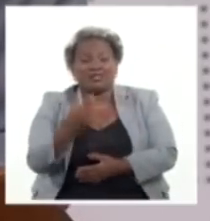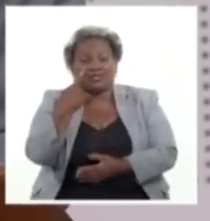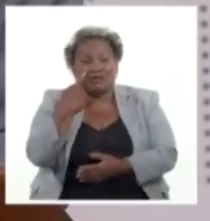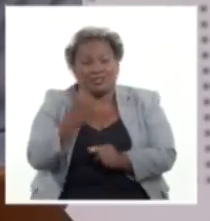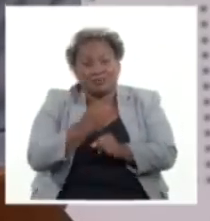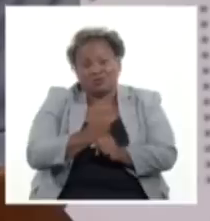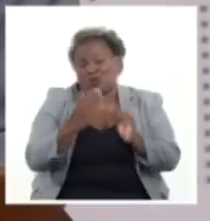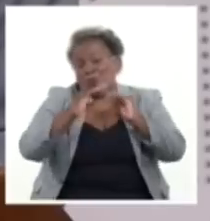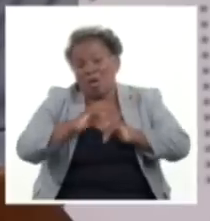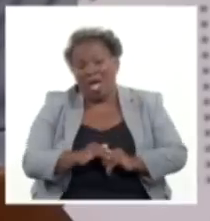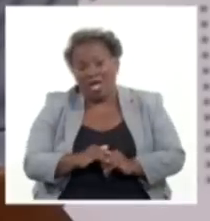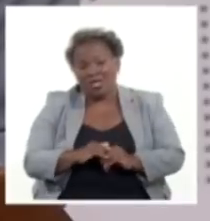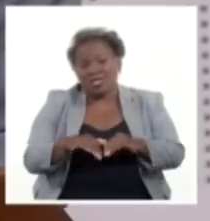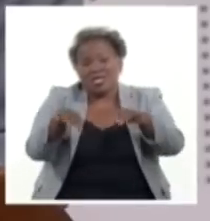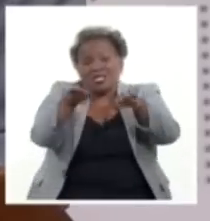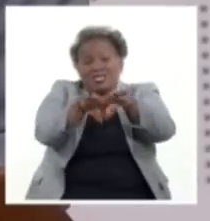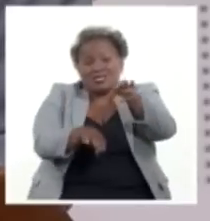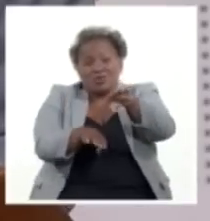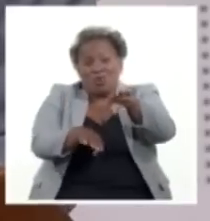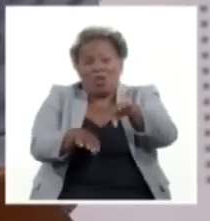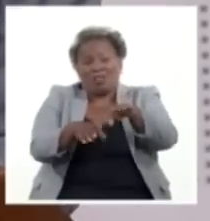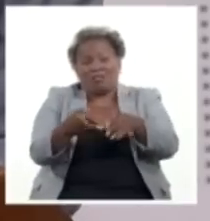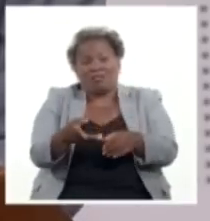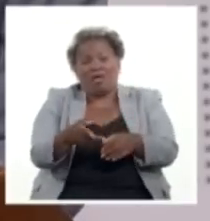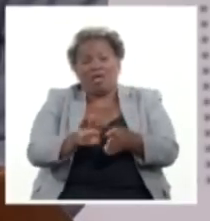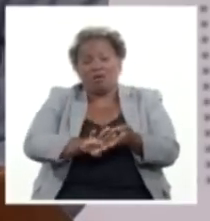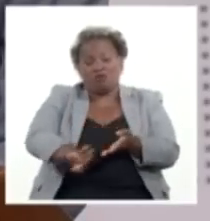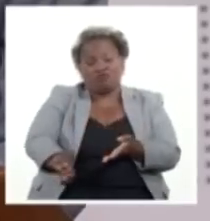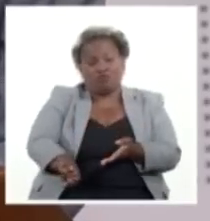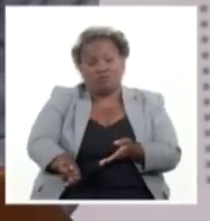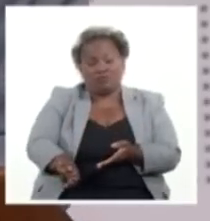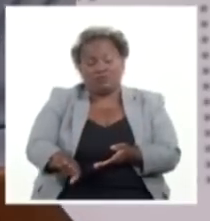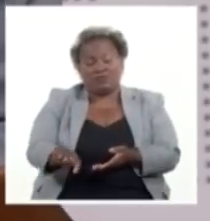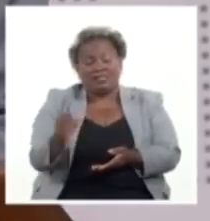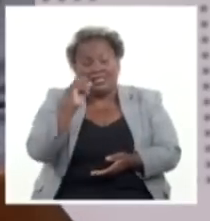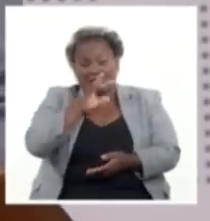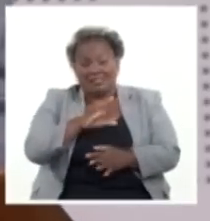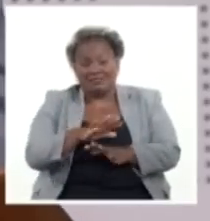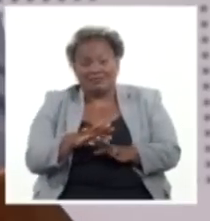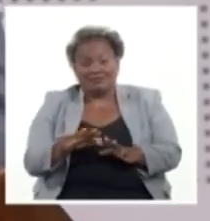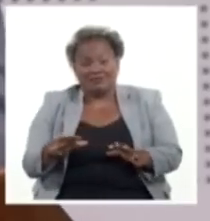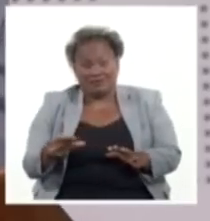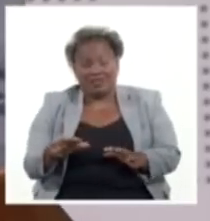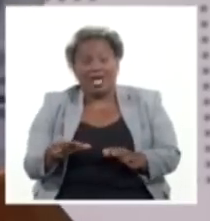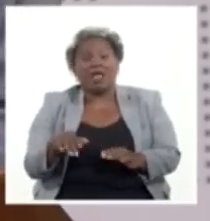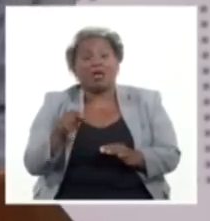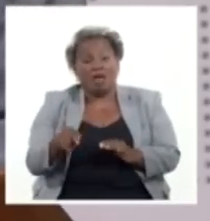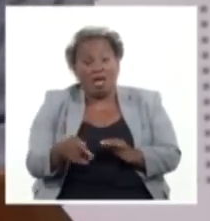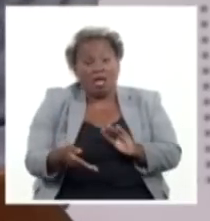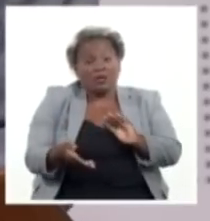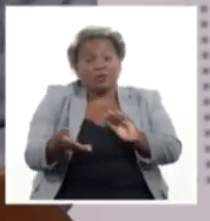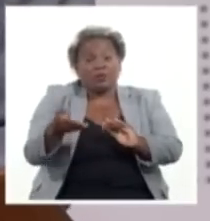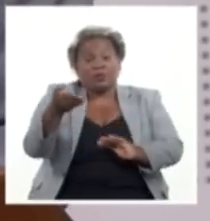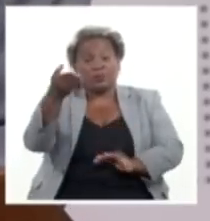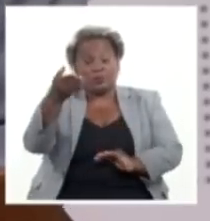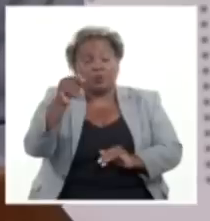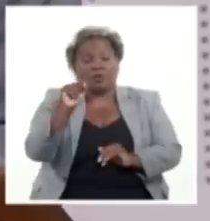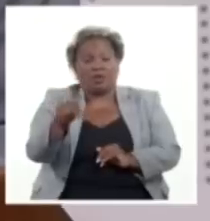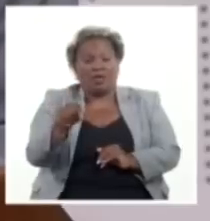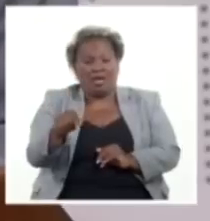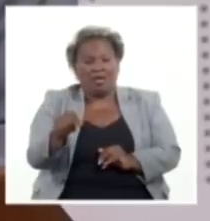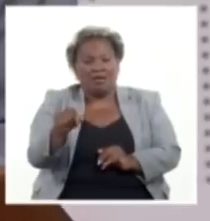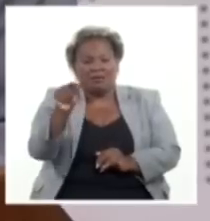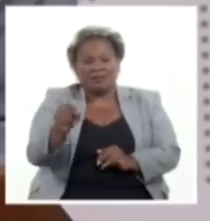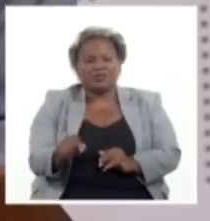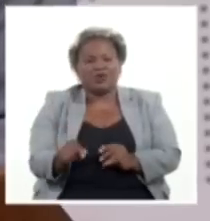desempleo, desigualdad y exclusión que a la larga favorecen el ascenso de fuerzas políticas de extrema derecha y